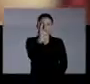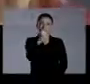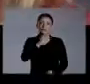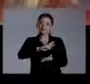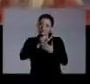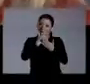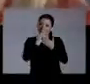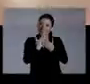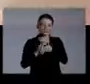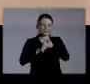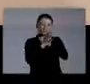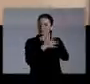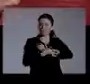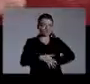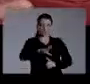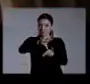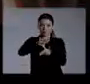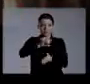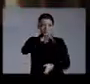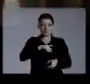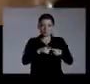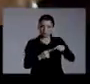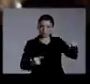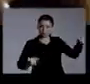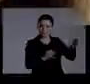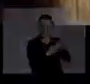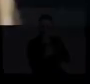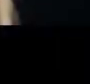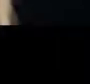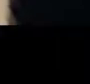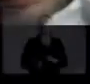Es uno donde haya salud en cada rincón de nuestro país.